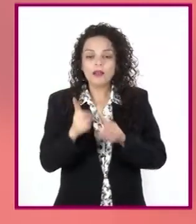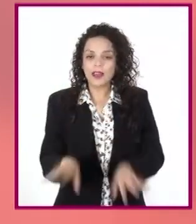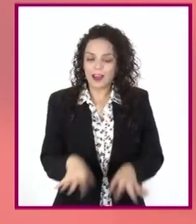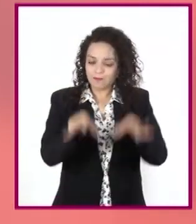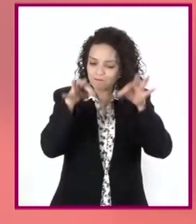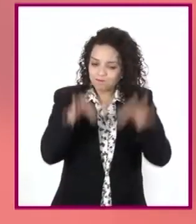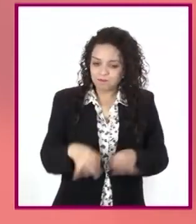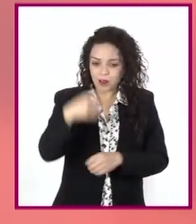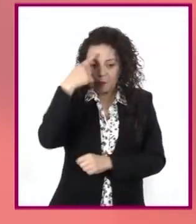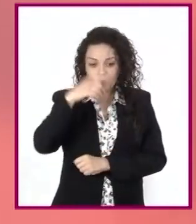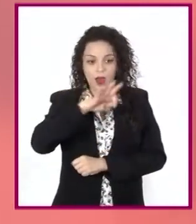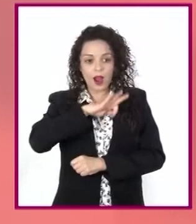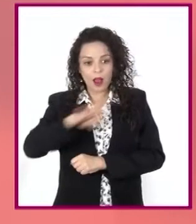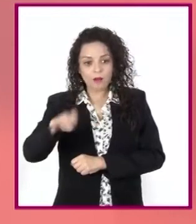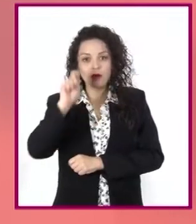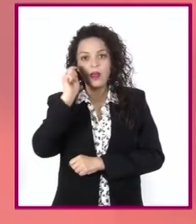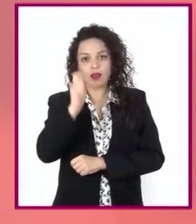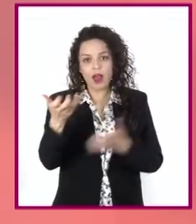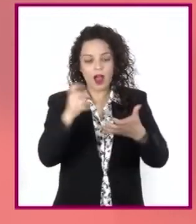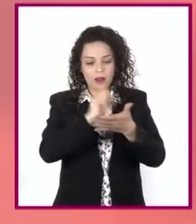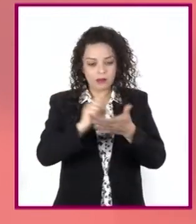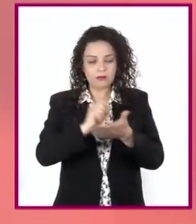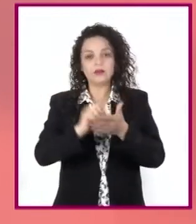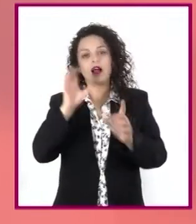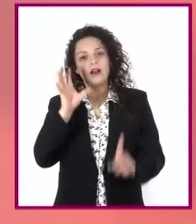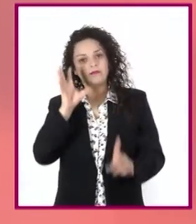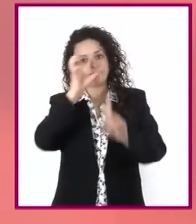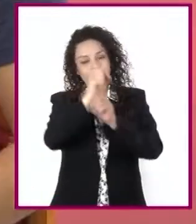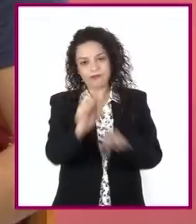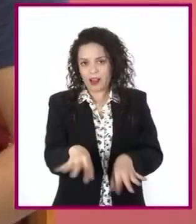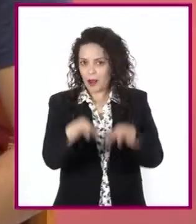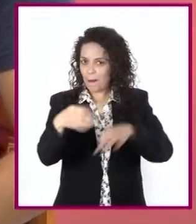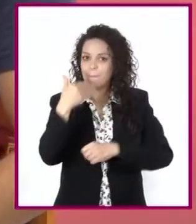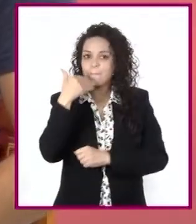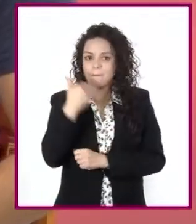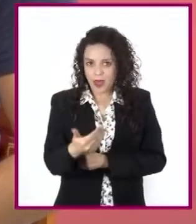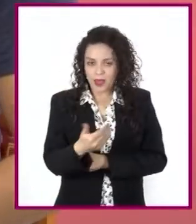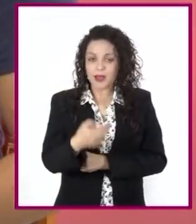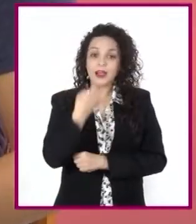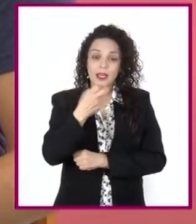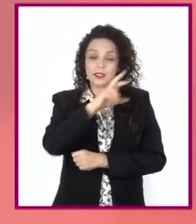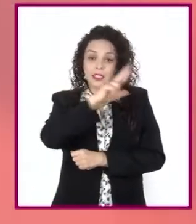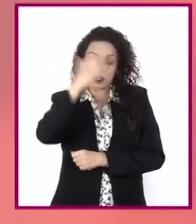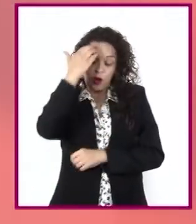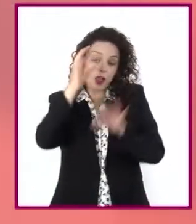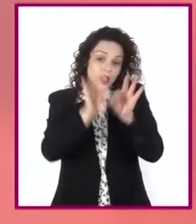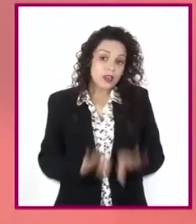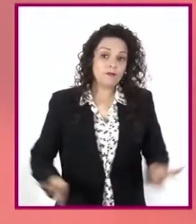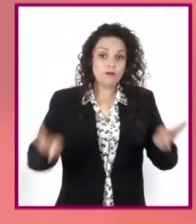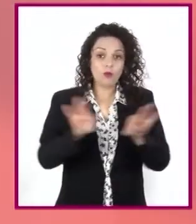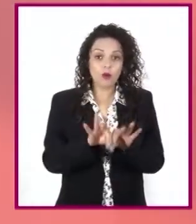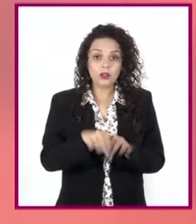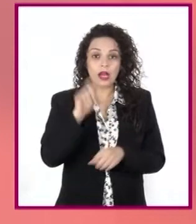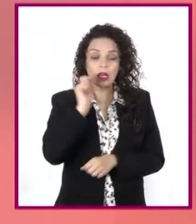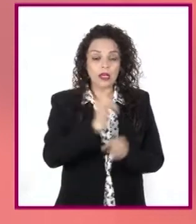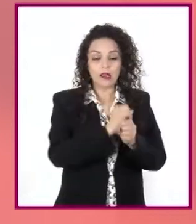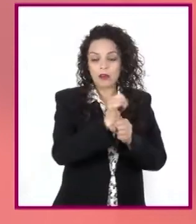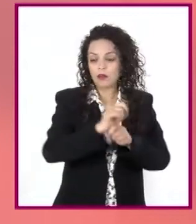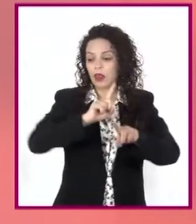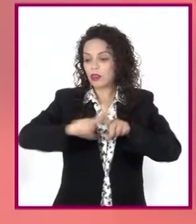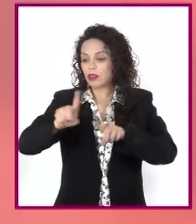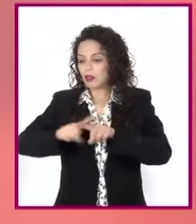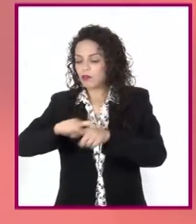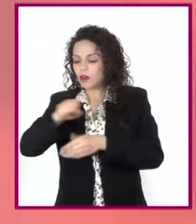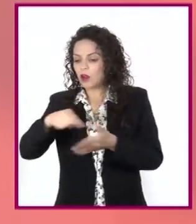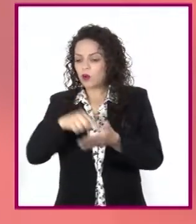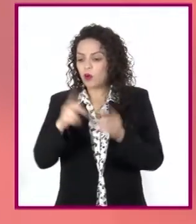a nuestros propósitos y citarlas en nuestro trabajo. Para reconocer la importancia de consultar y citar diversos tipos de